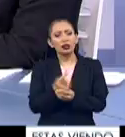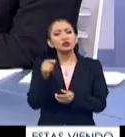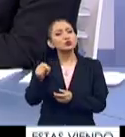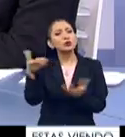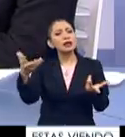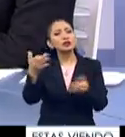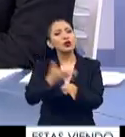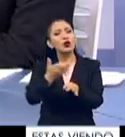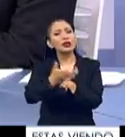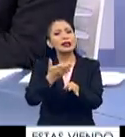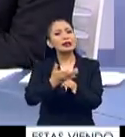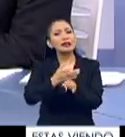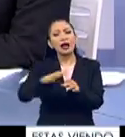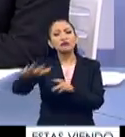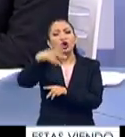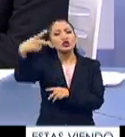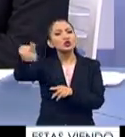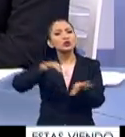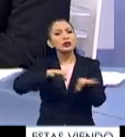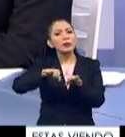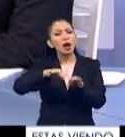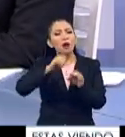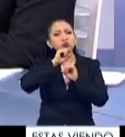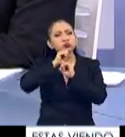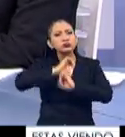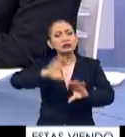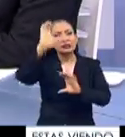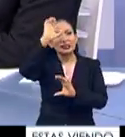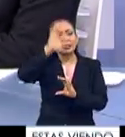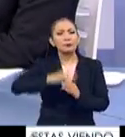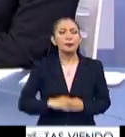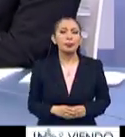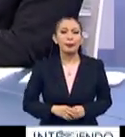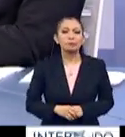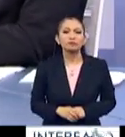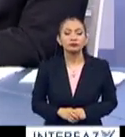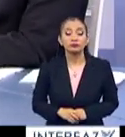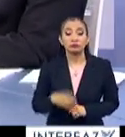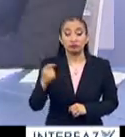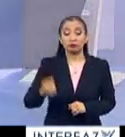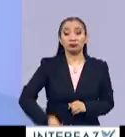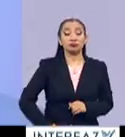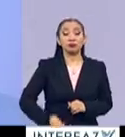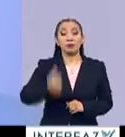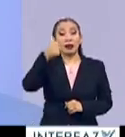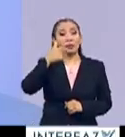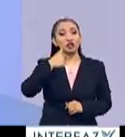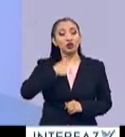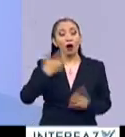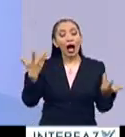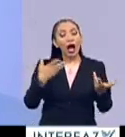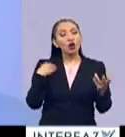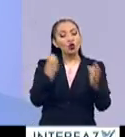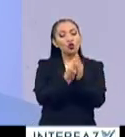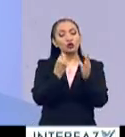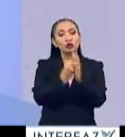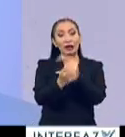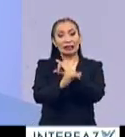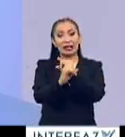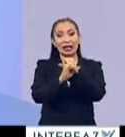está haciendo en estos momentos dentro de su tarea como divulgadora de la ciencia? Pues por primera vez estoy dando cursos a